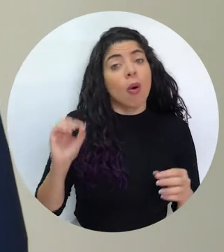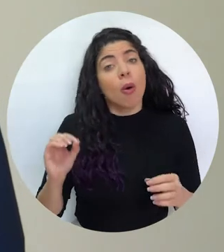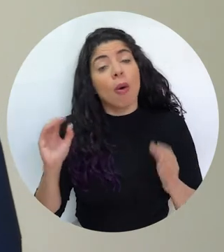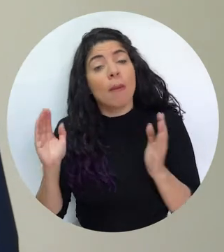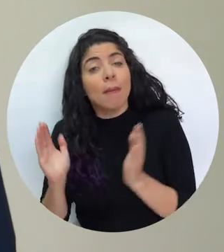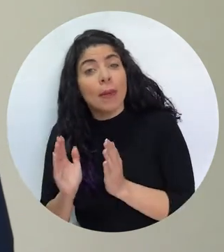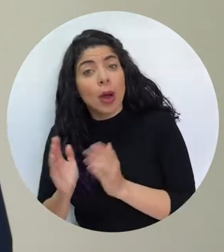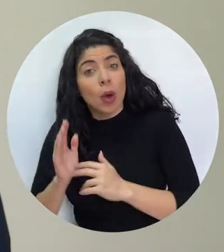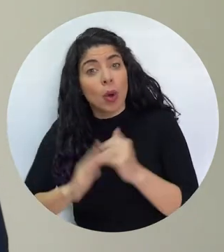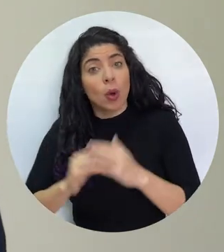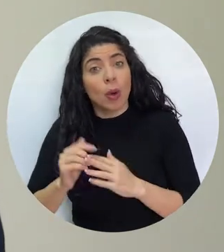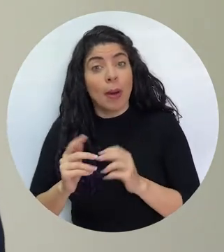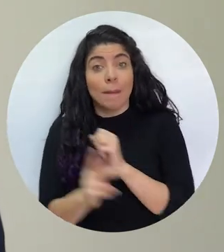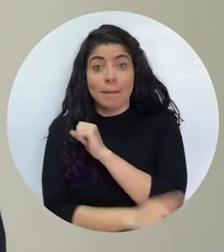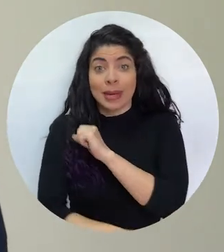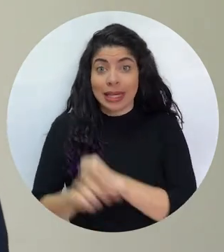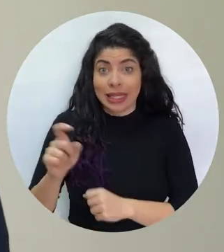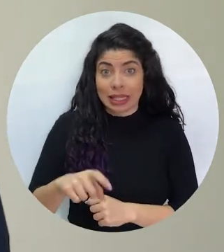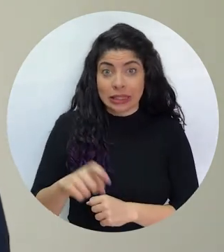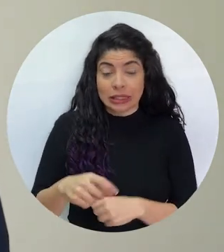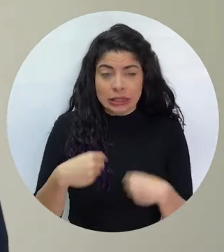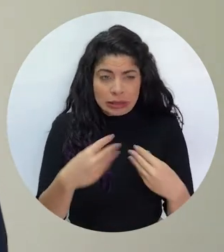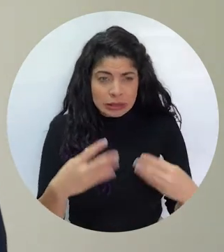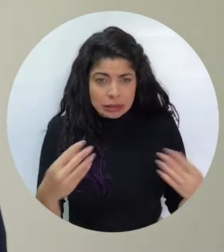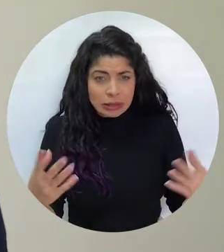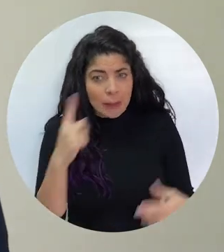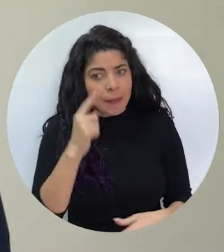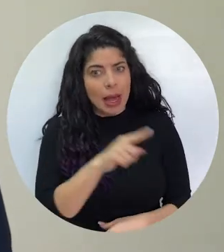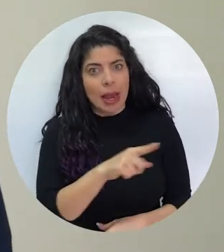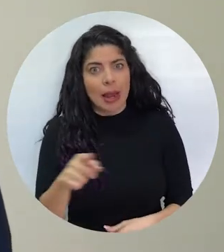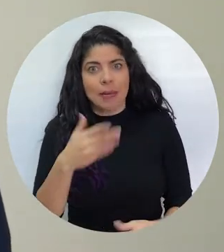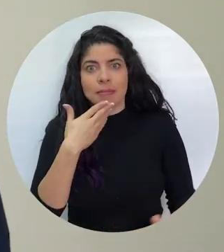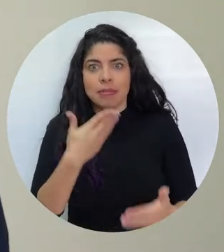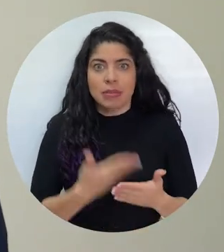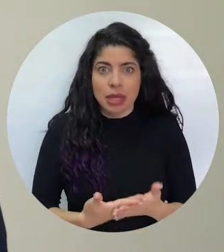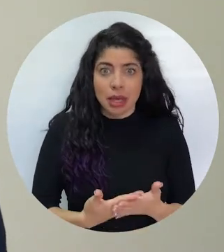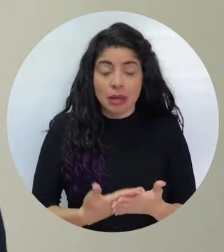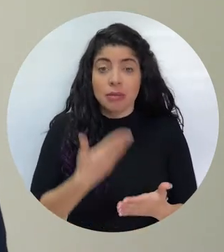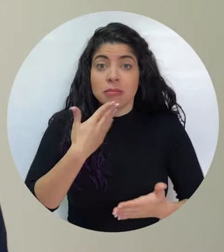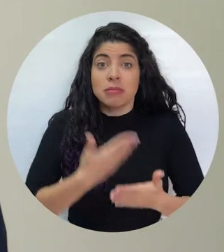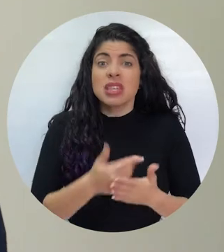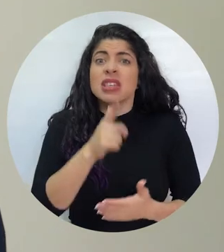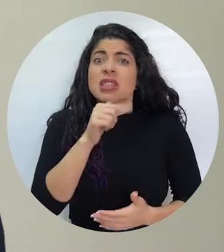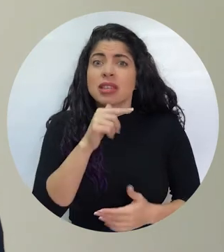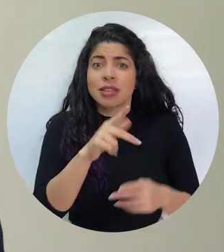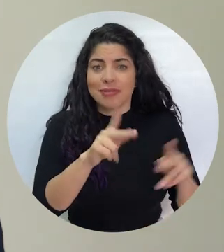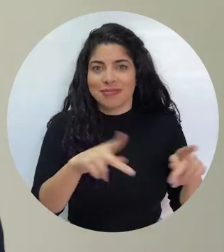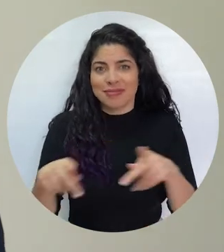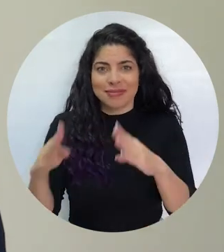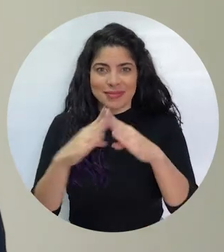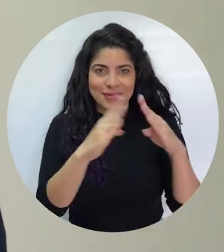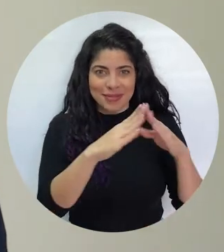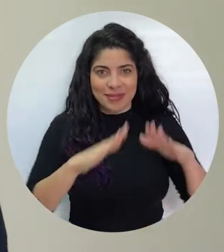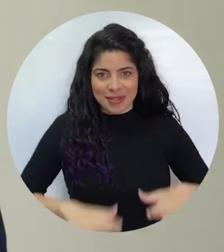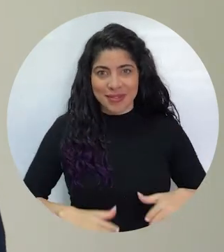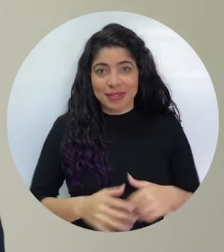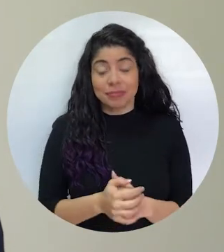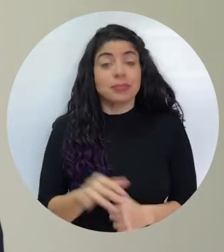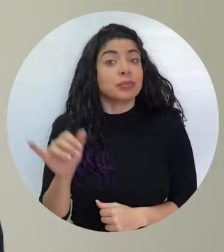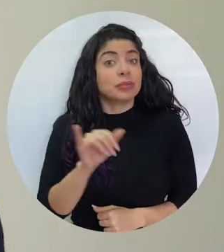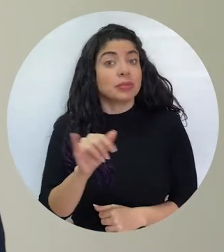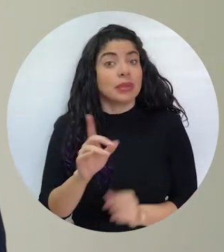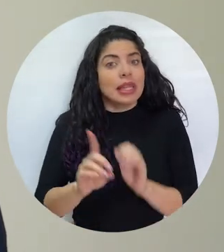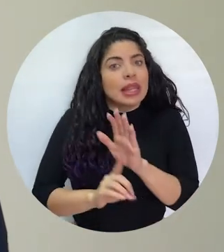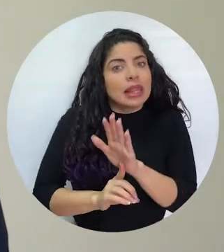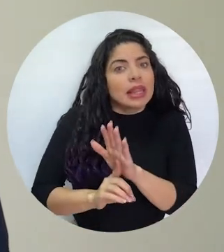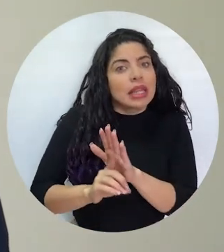pequeñas obras que el país necesita para su bienestar, para el bienestar de los ciudadanos, así